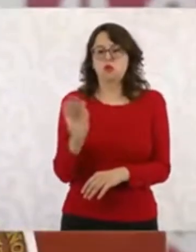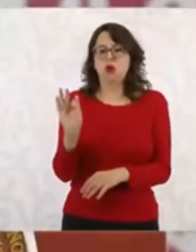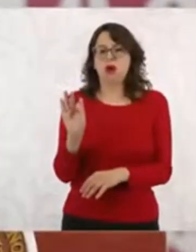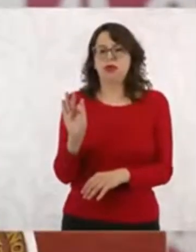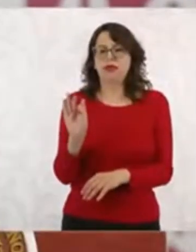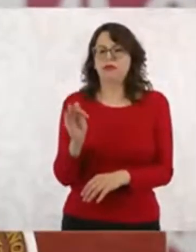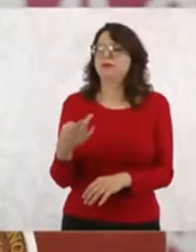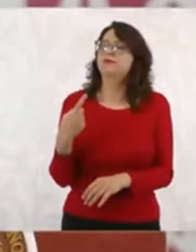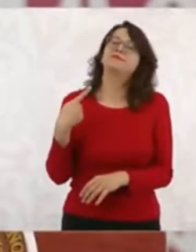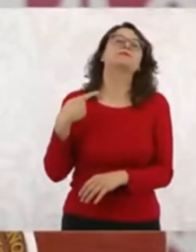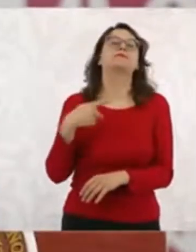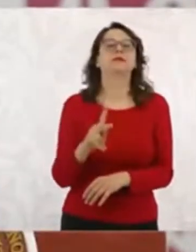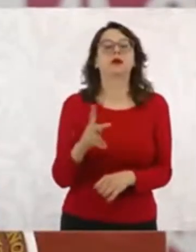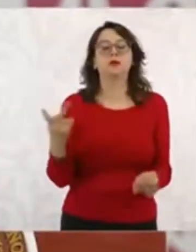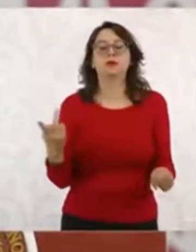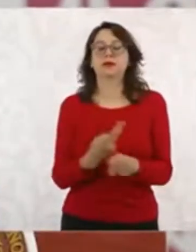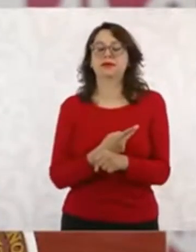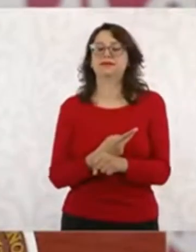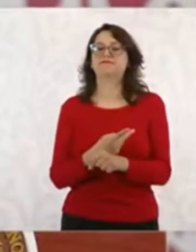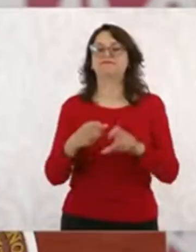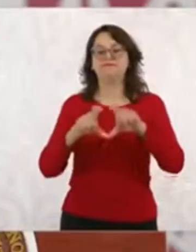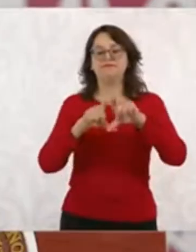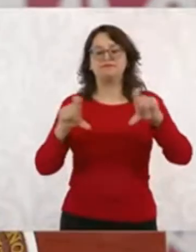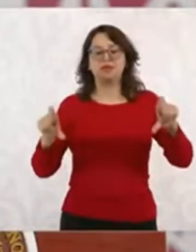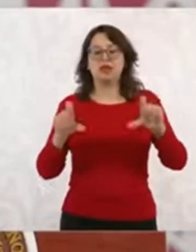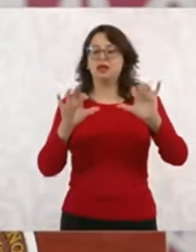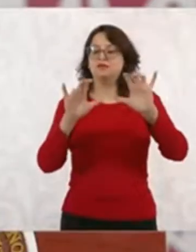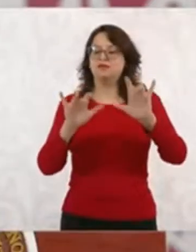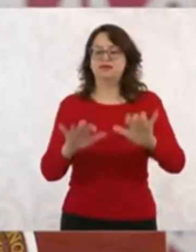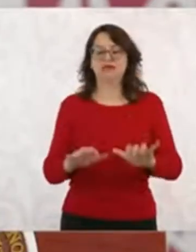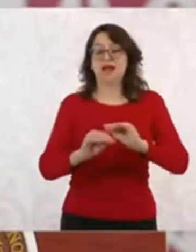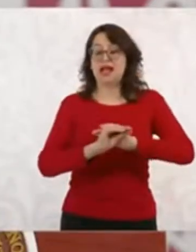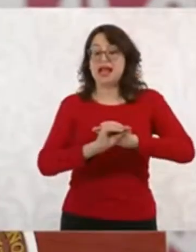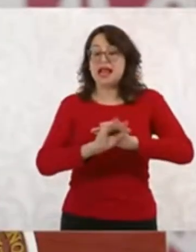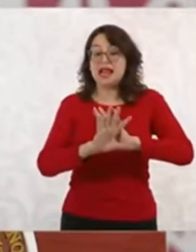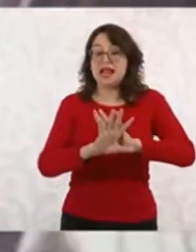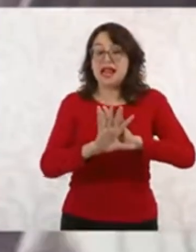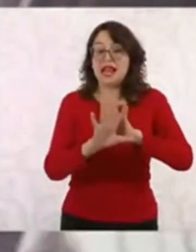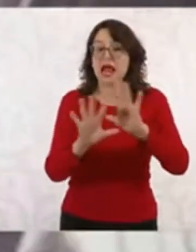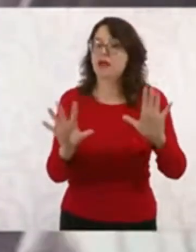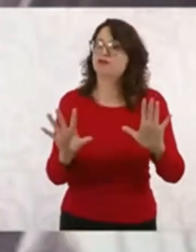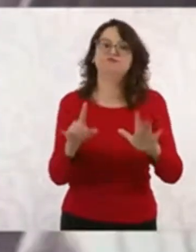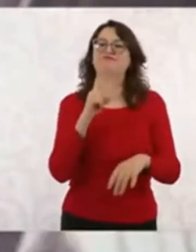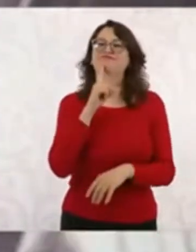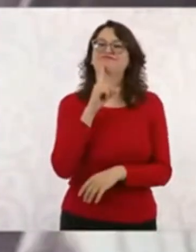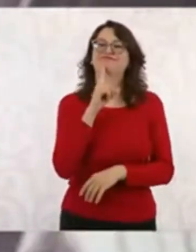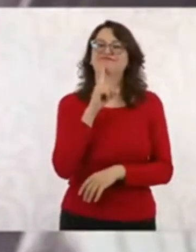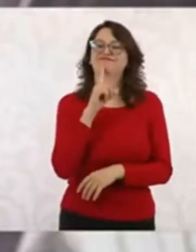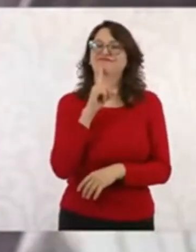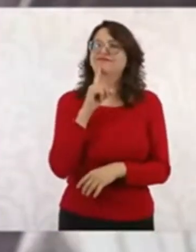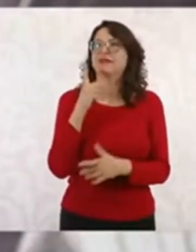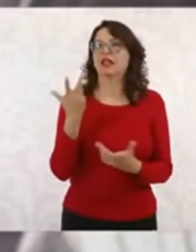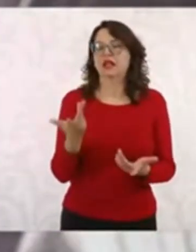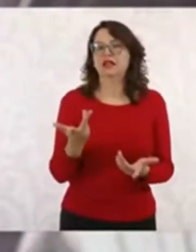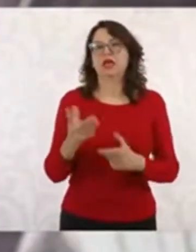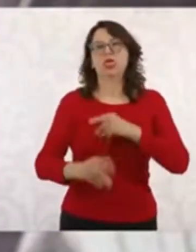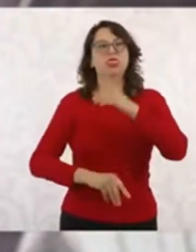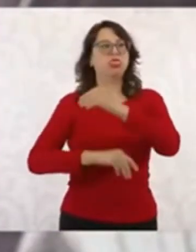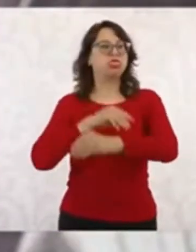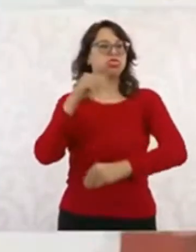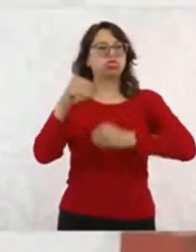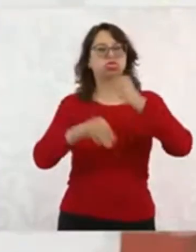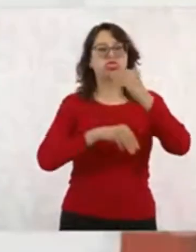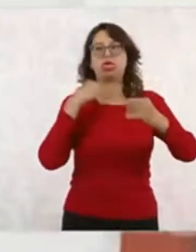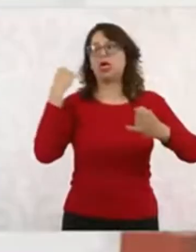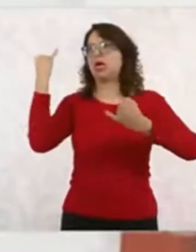no tiene la suficiente claridad y ha dado lugar a un debate innecesario y a ciertas